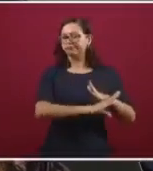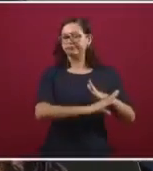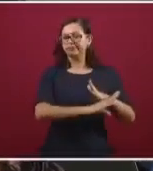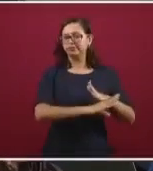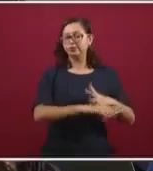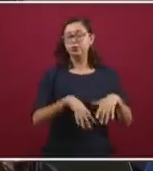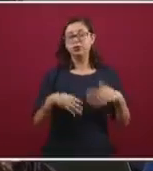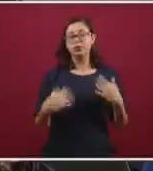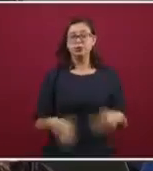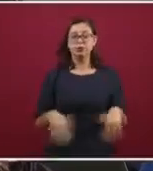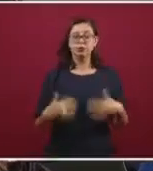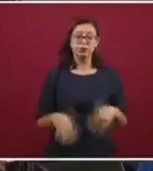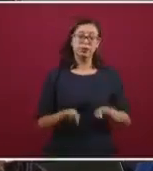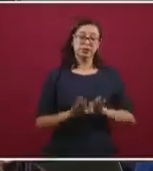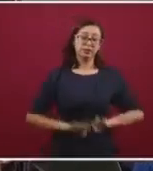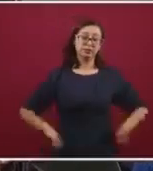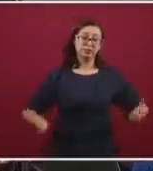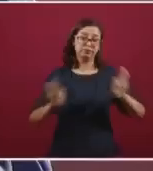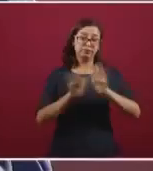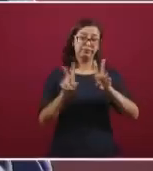Esto es muy importante,